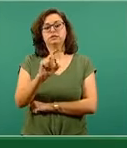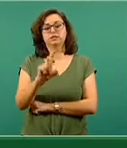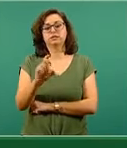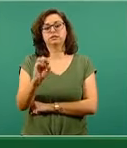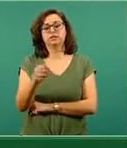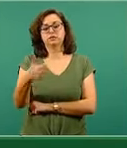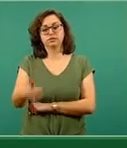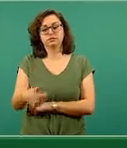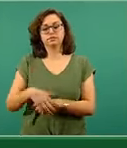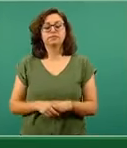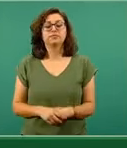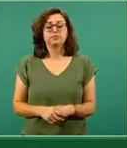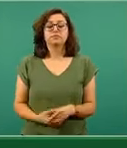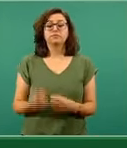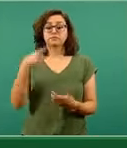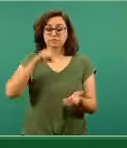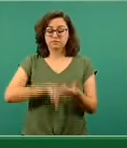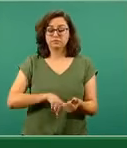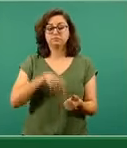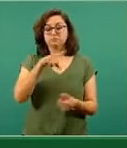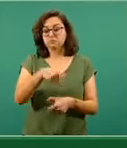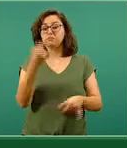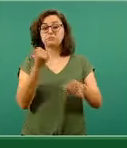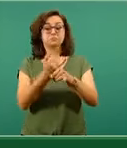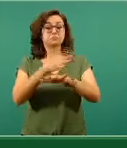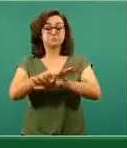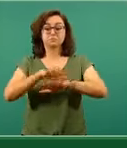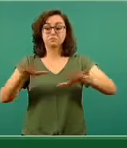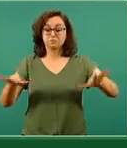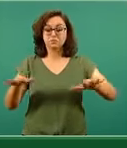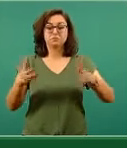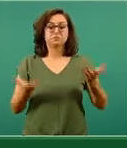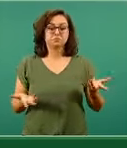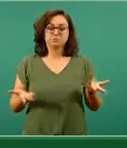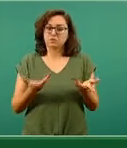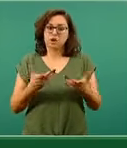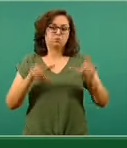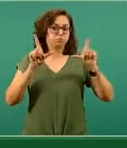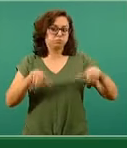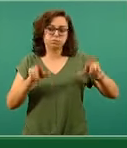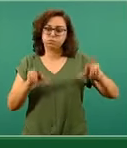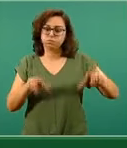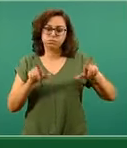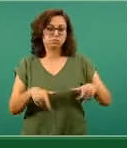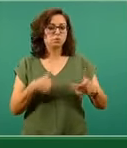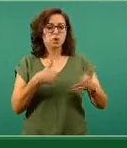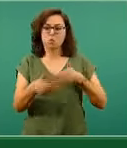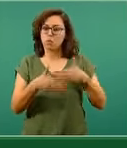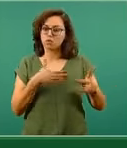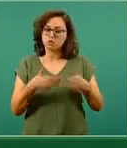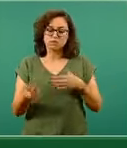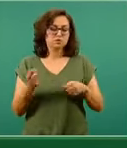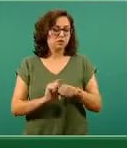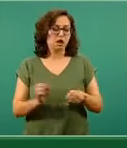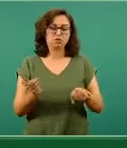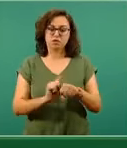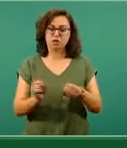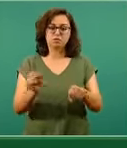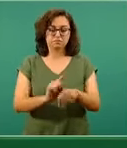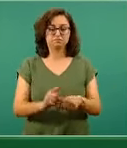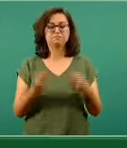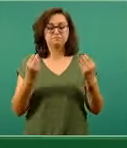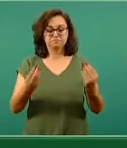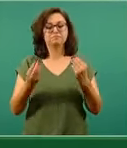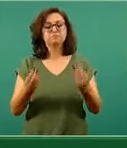473-732-3006. En esta página prácticamente la información que acabamos de compartir se ha actualizado desde el primer día todos los días. Así que